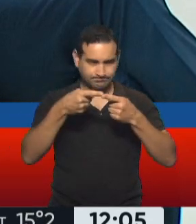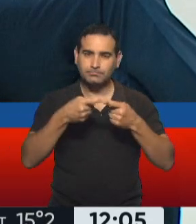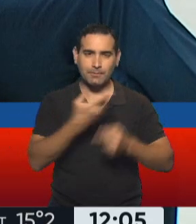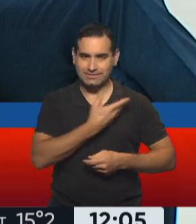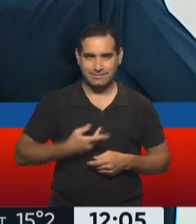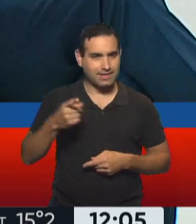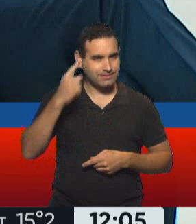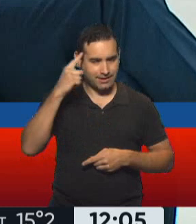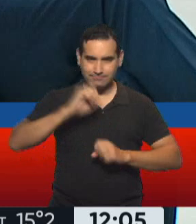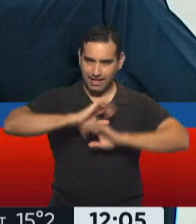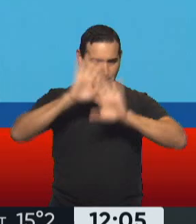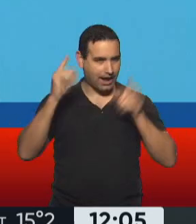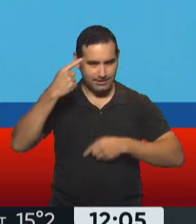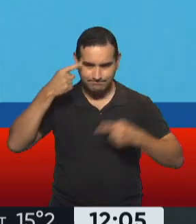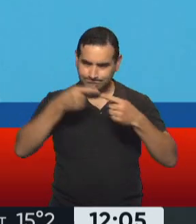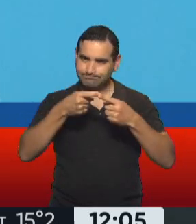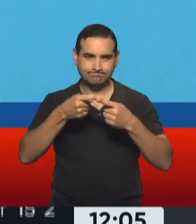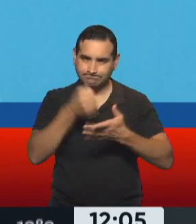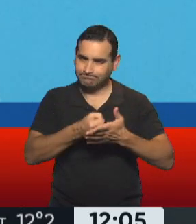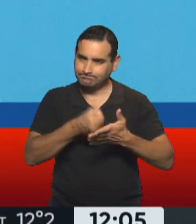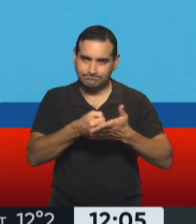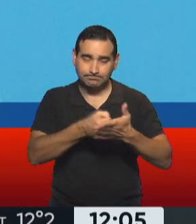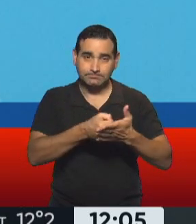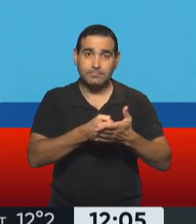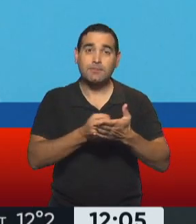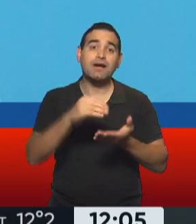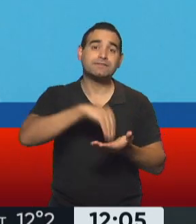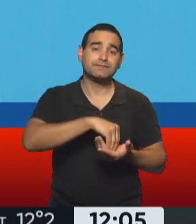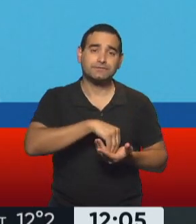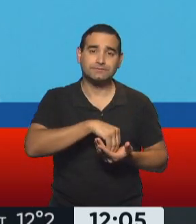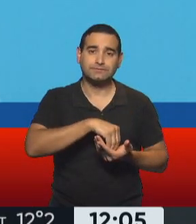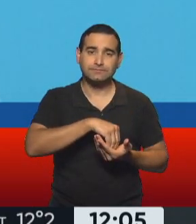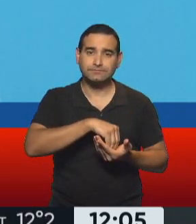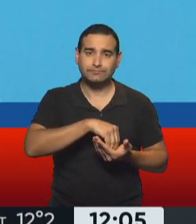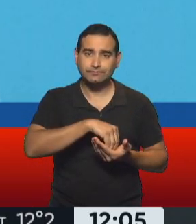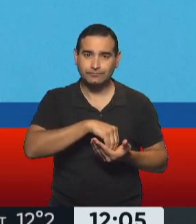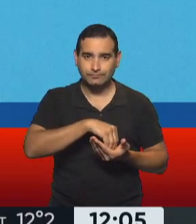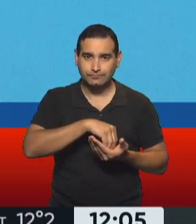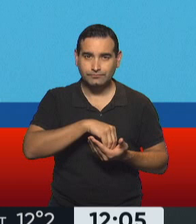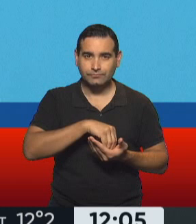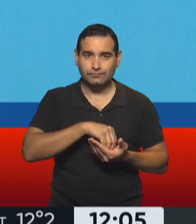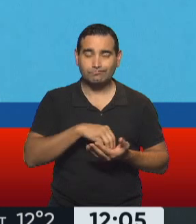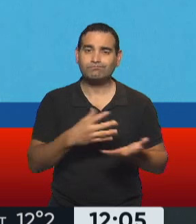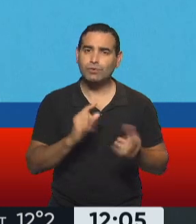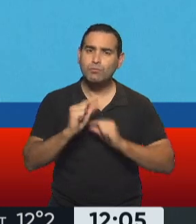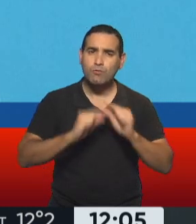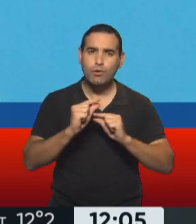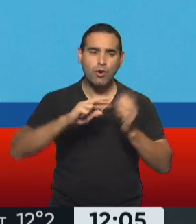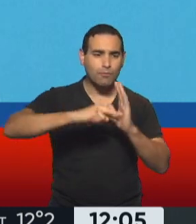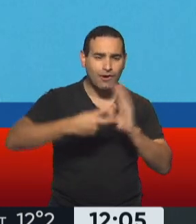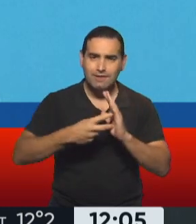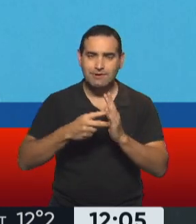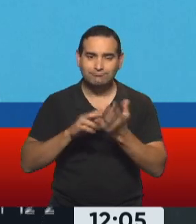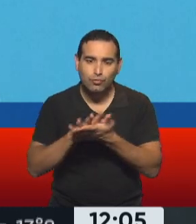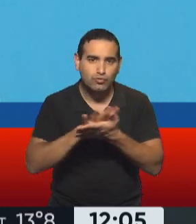presidente de avanzar en esta dirección. Pero por otro lado lo hicimos a partir de que fuimos resolviendo problemas estructurales